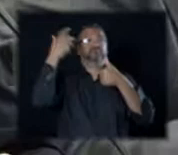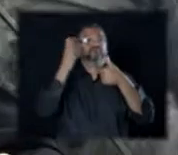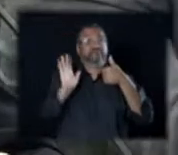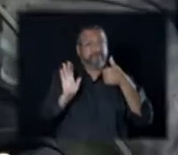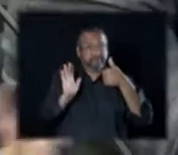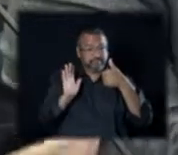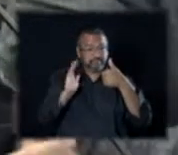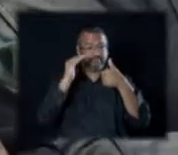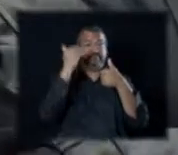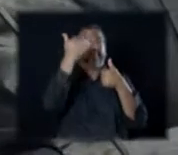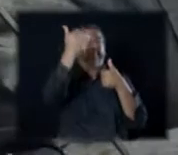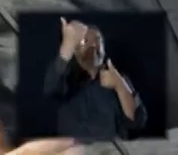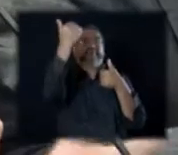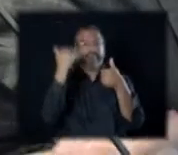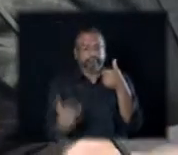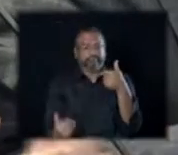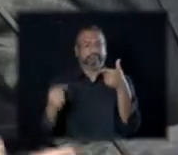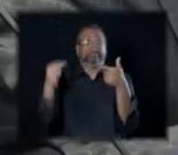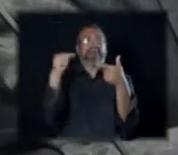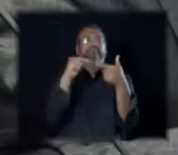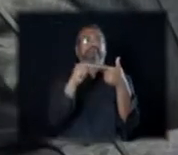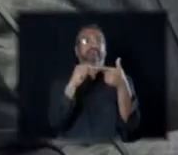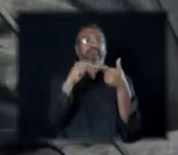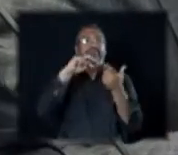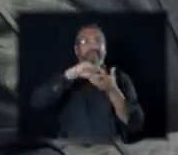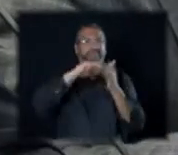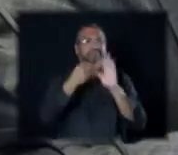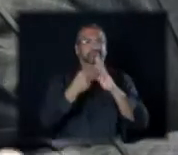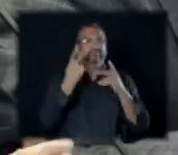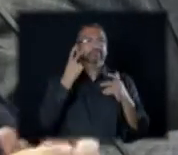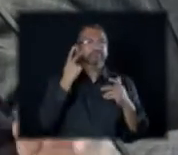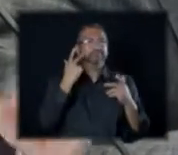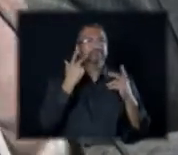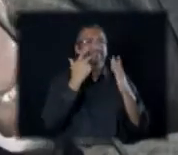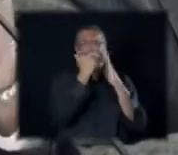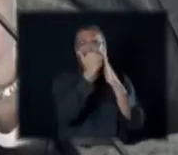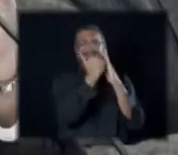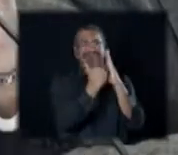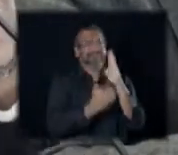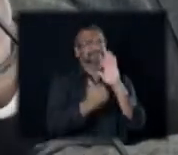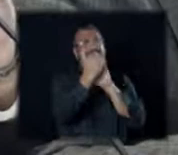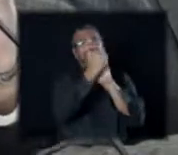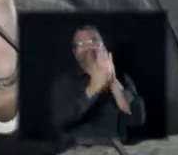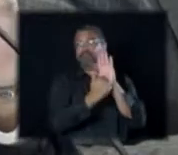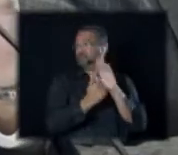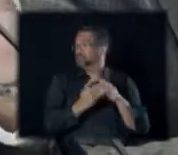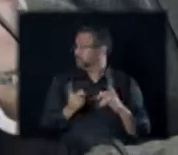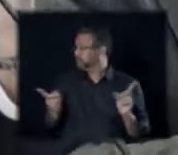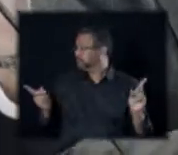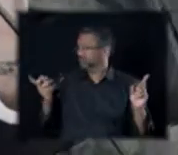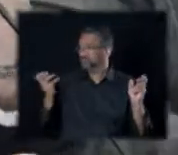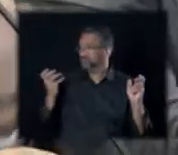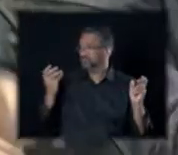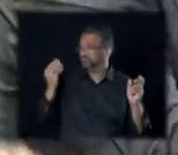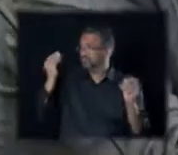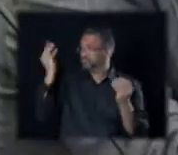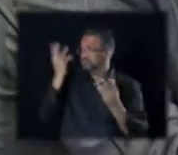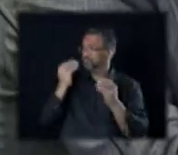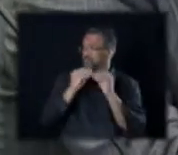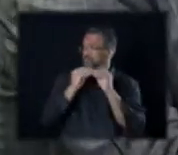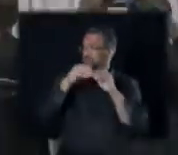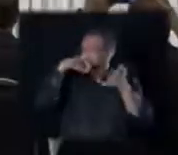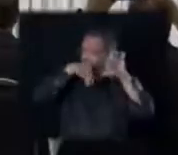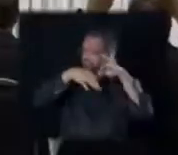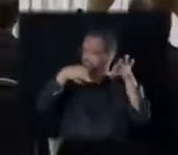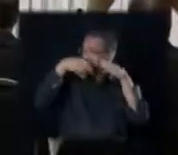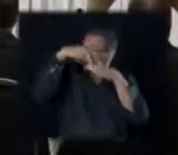finalizar el paso número uno, que es el brindar un inventario completo y abarcador de las